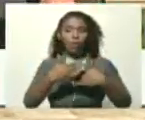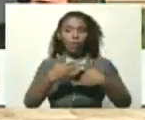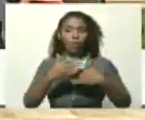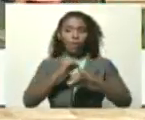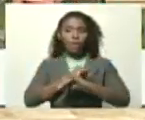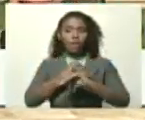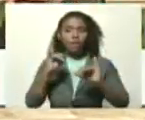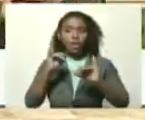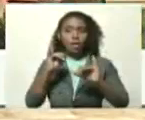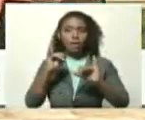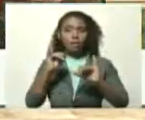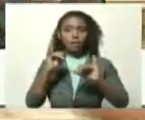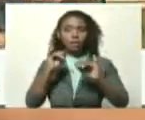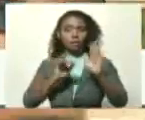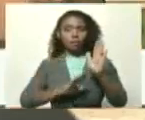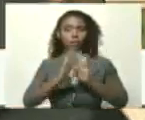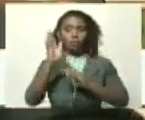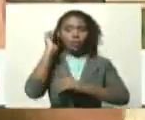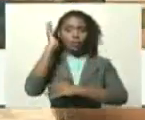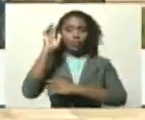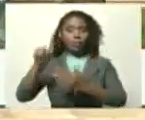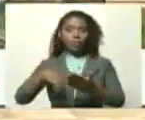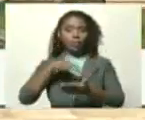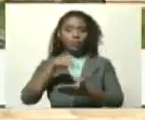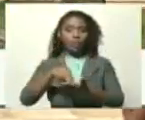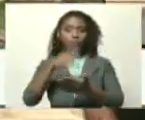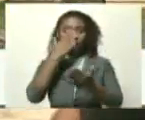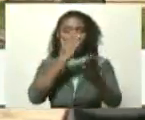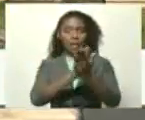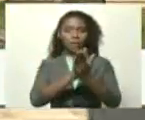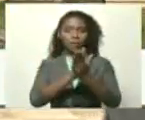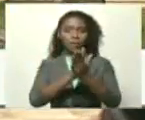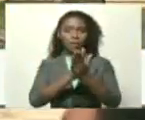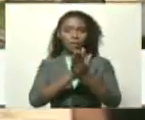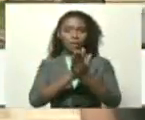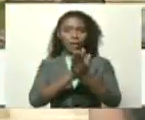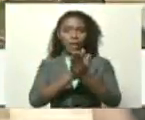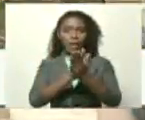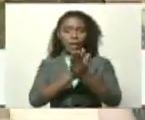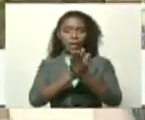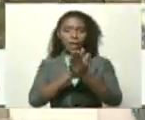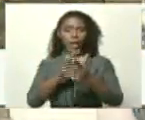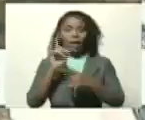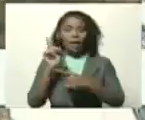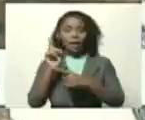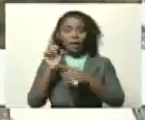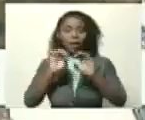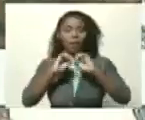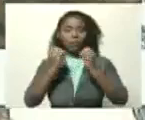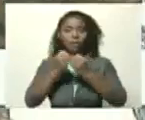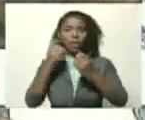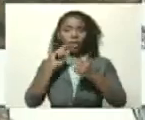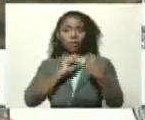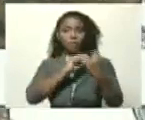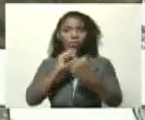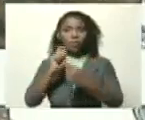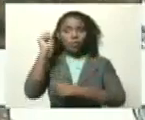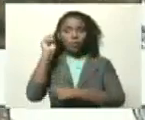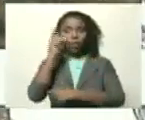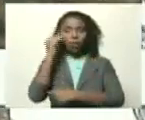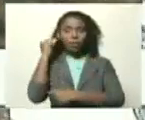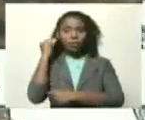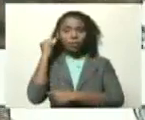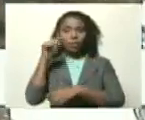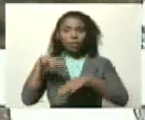escalinatas del Palacio Federal Legislativo frente al Salón Elíptico comienza a llenarse de diputados y diputadas